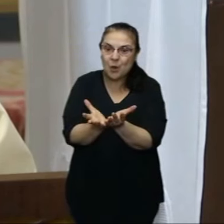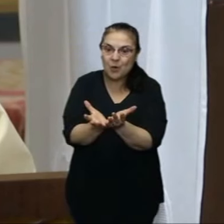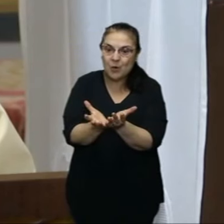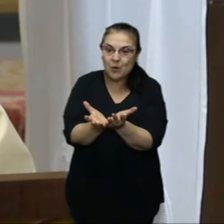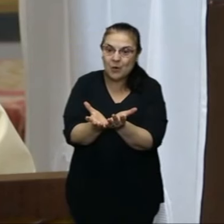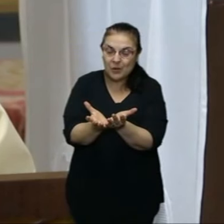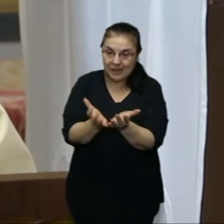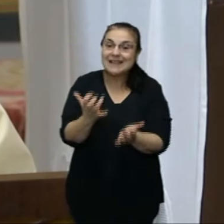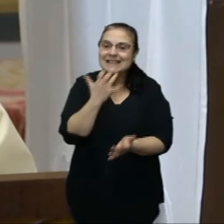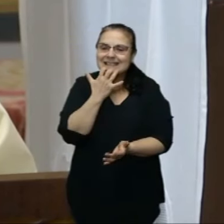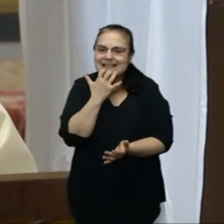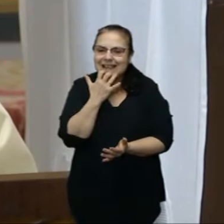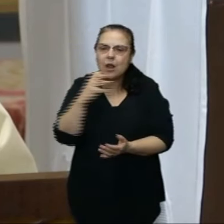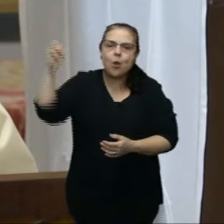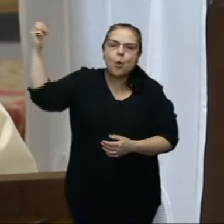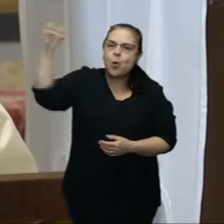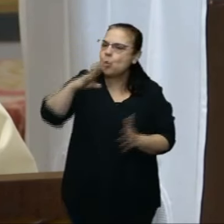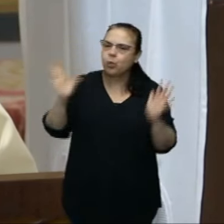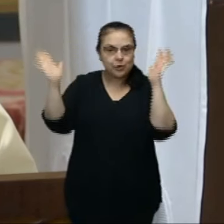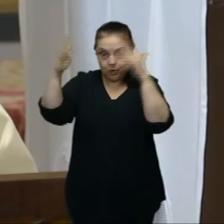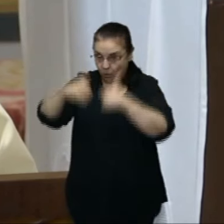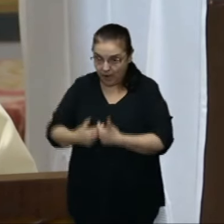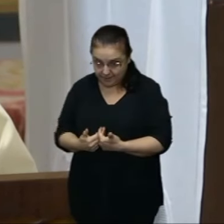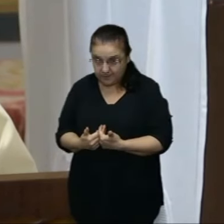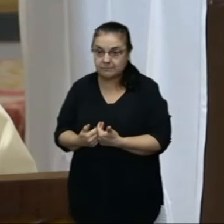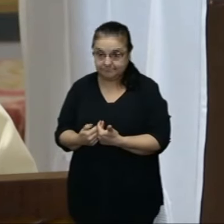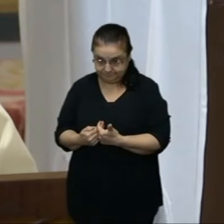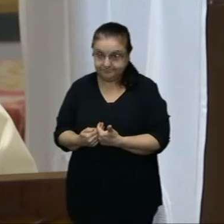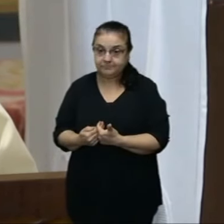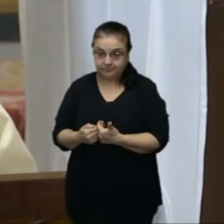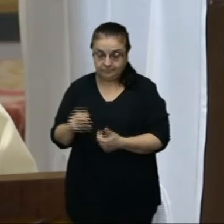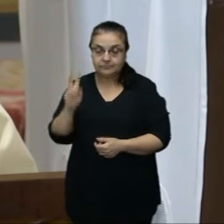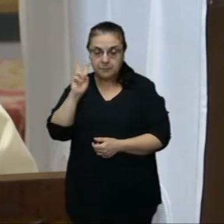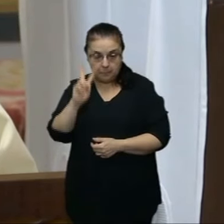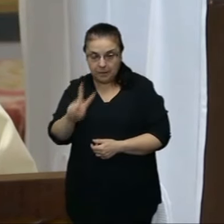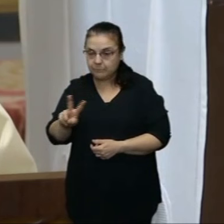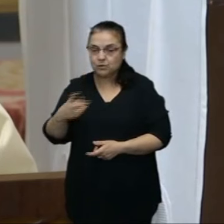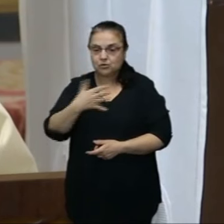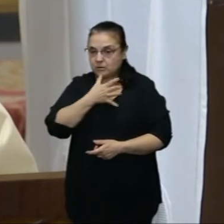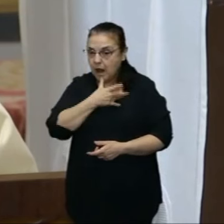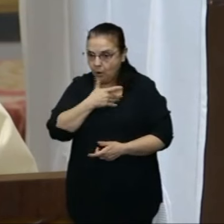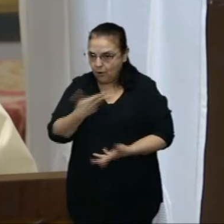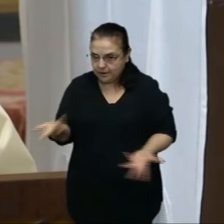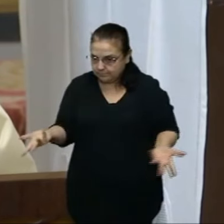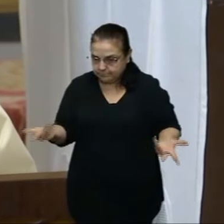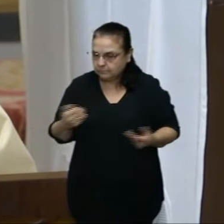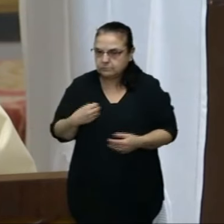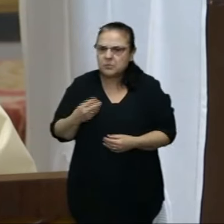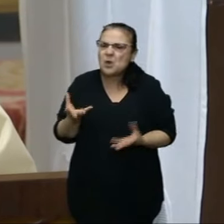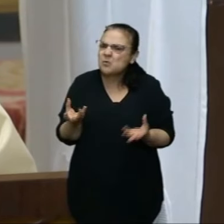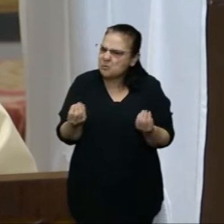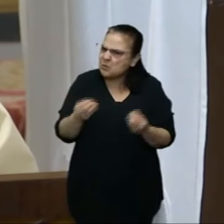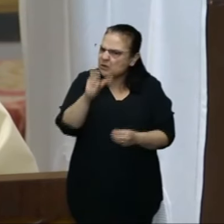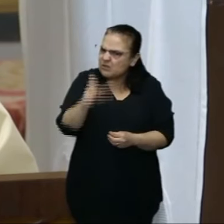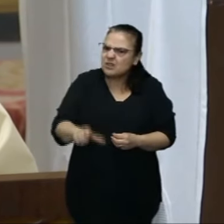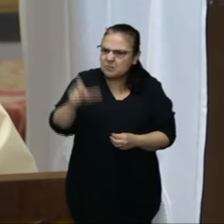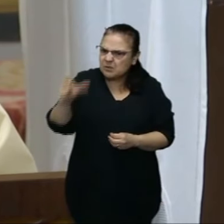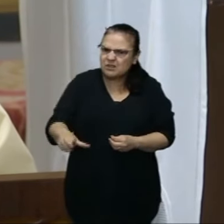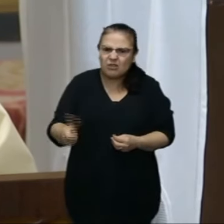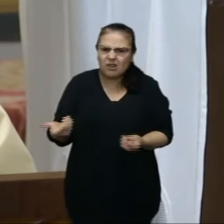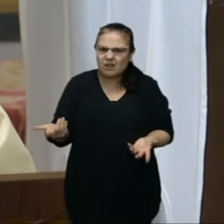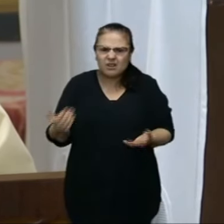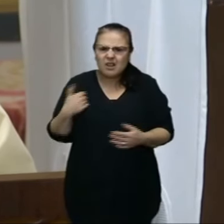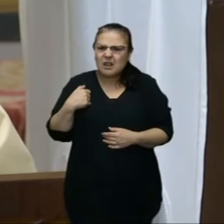Sin esa luz de Cristo, y lo estamos viendo en nuestros días de manera más que sobrada, cuando mucha gente no quiere saber